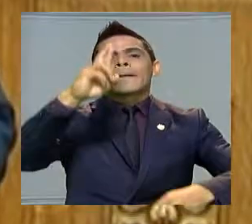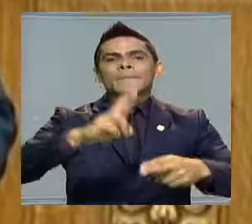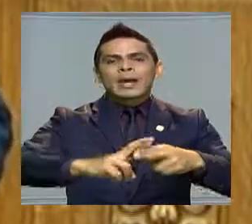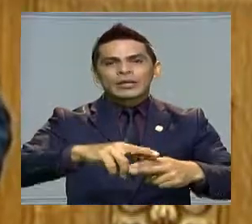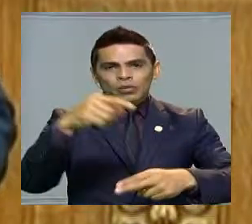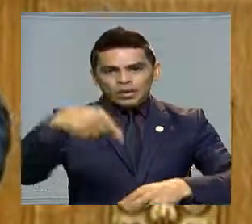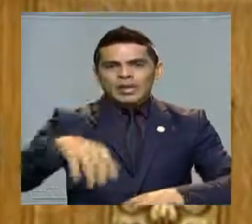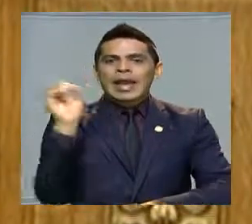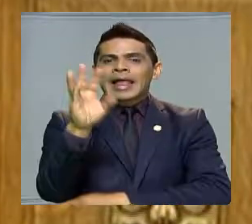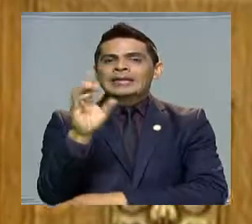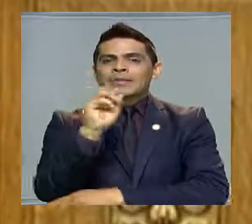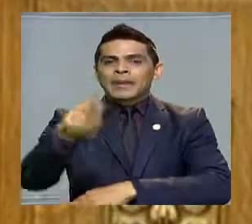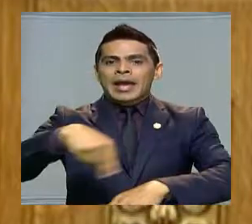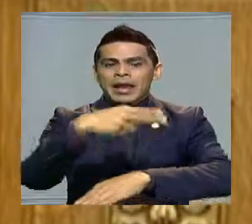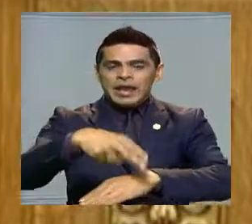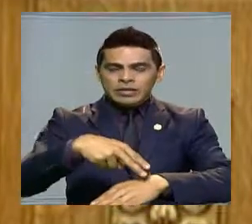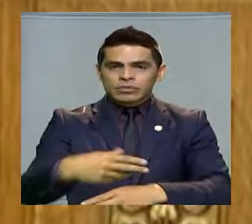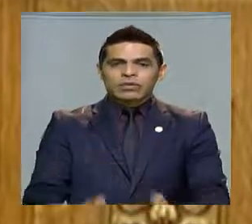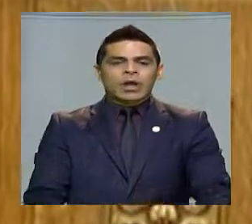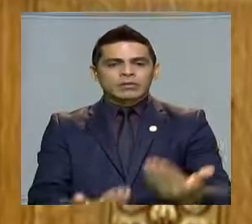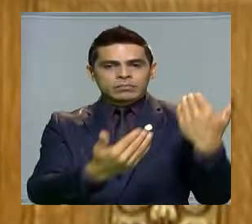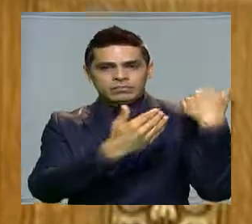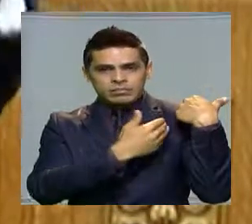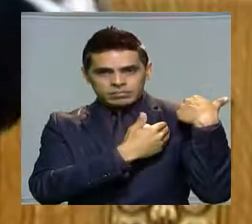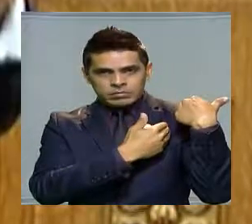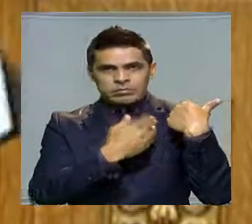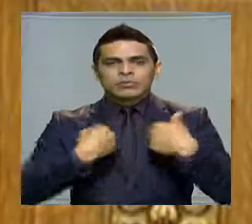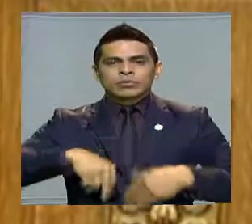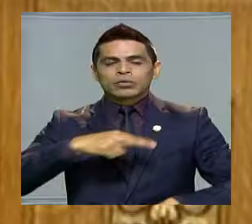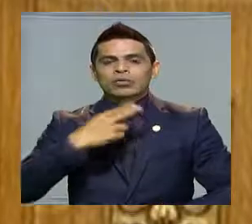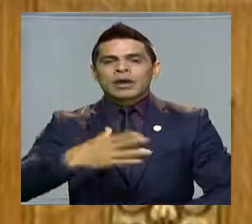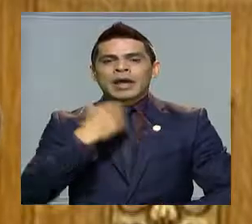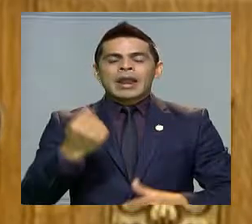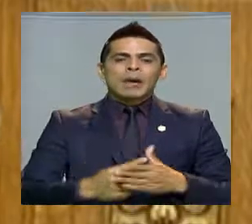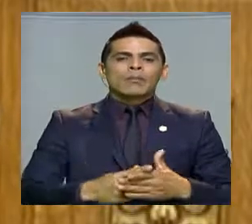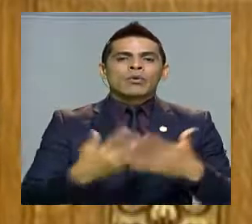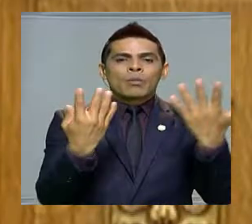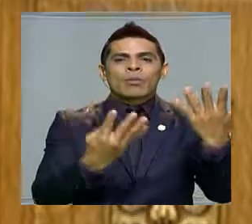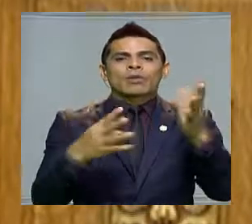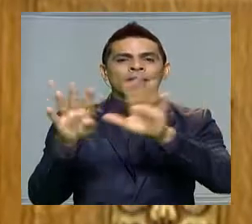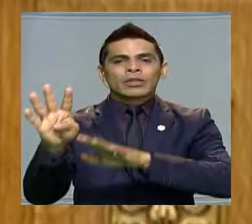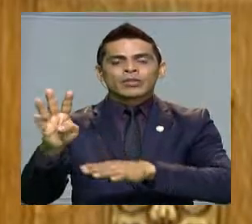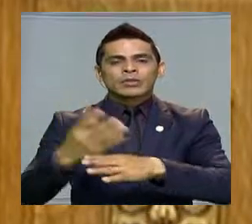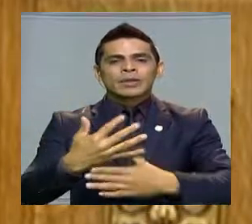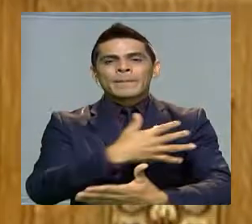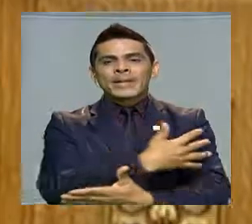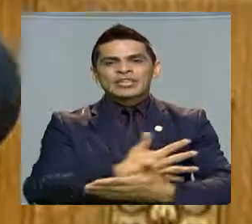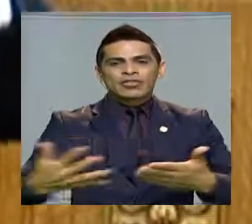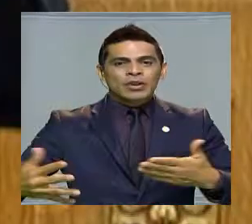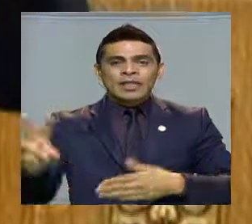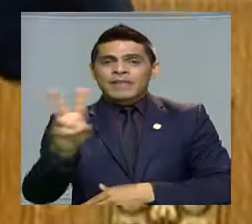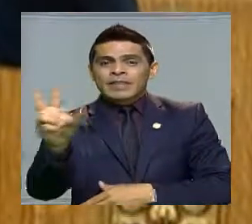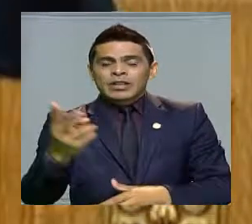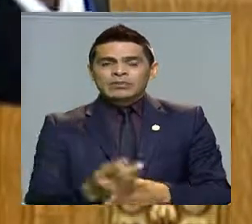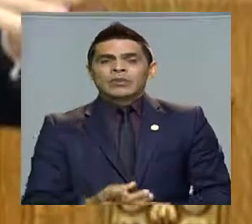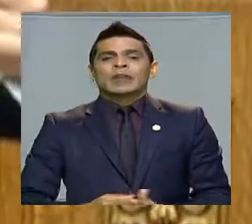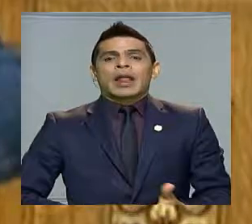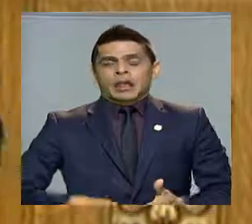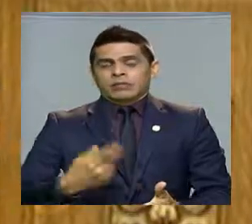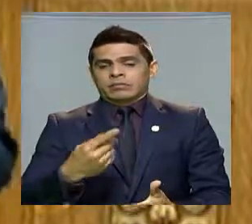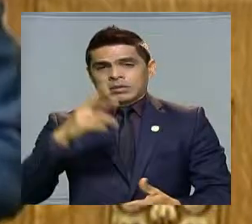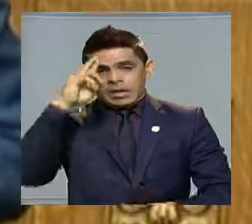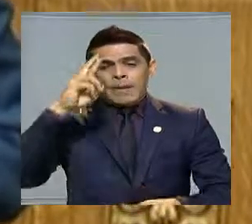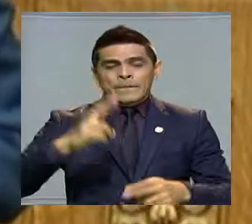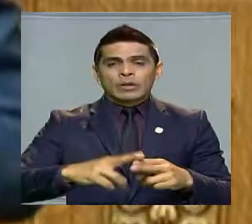esta Asamblea Nacional, electa precisamente por 14 millones de venezolanos. Es el derecho y el respeto a los derechos